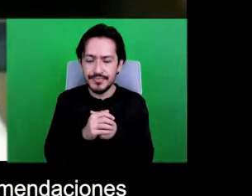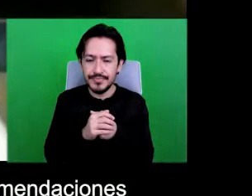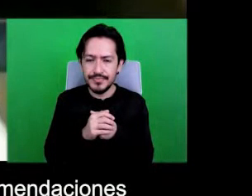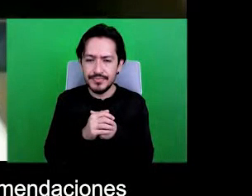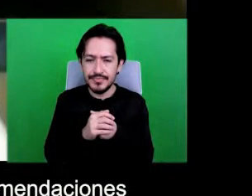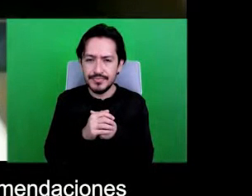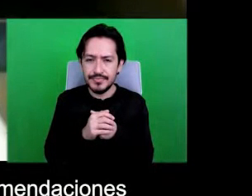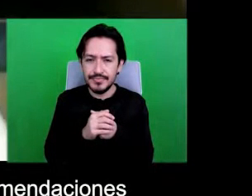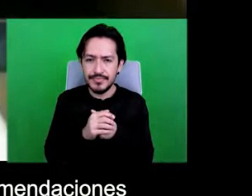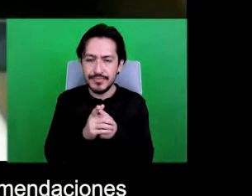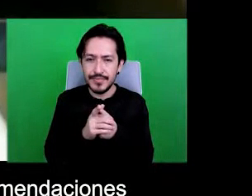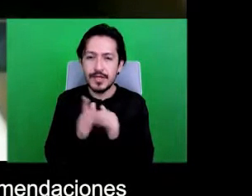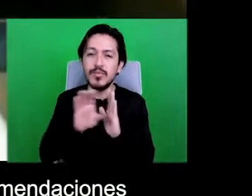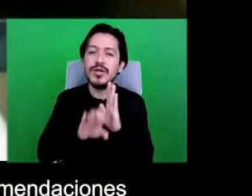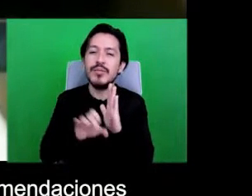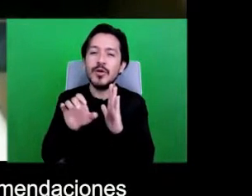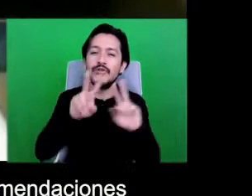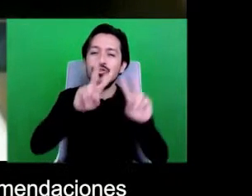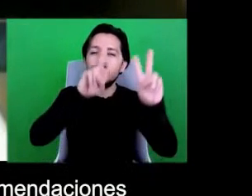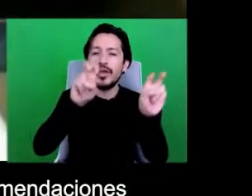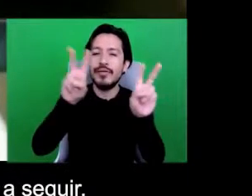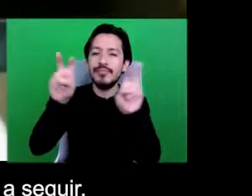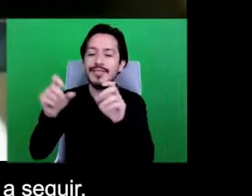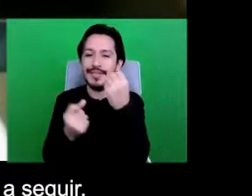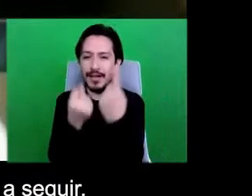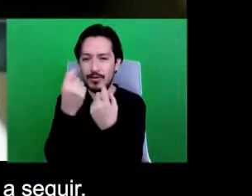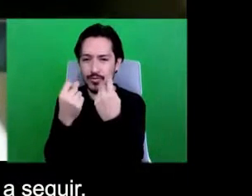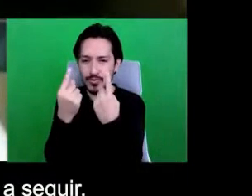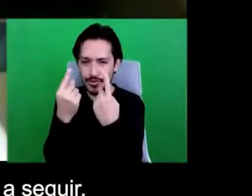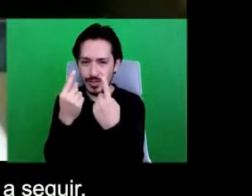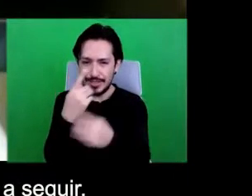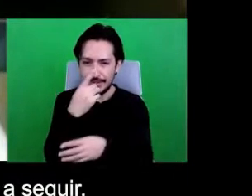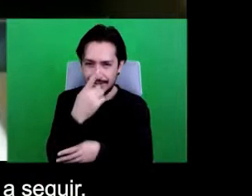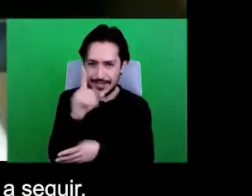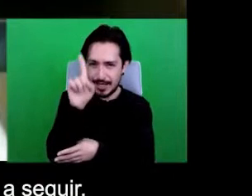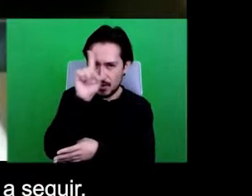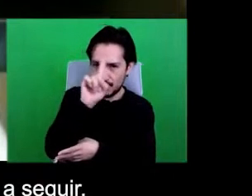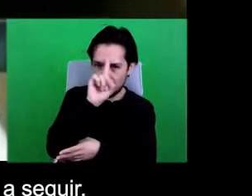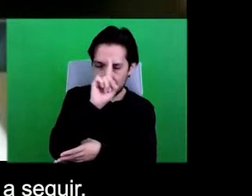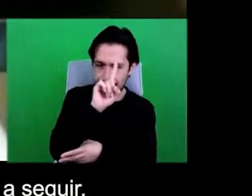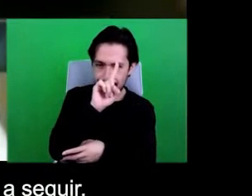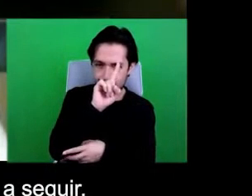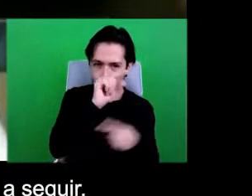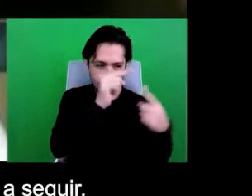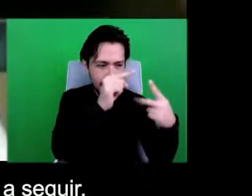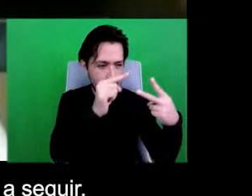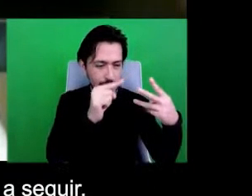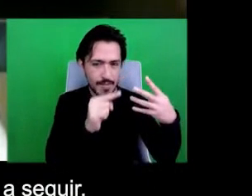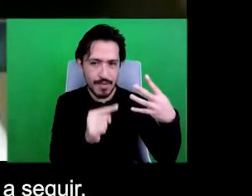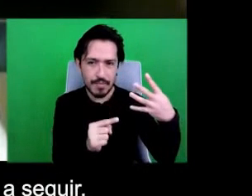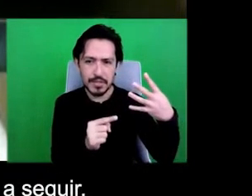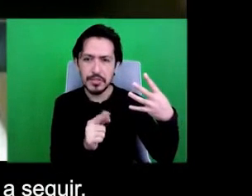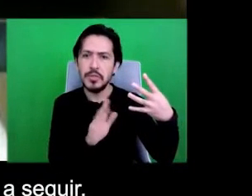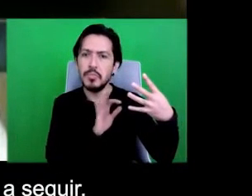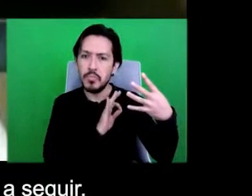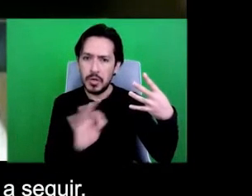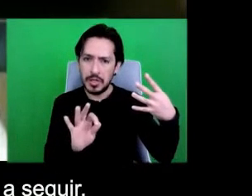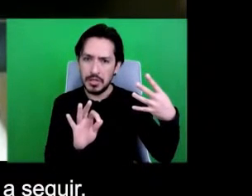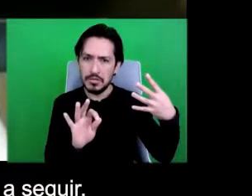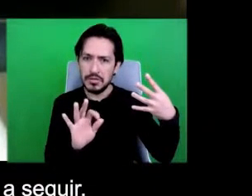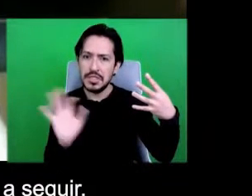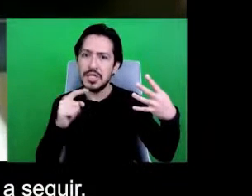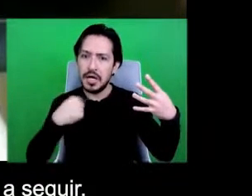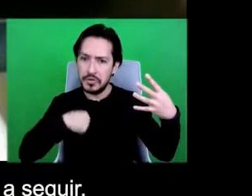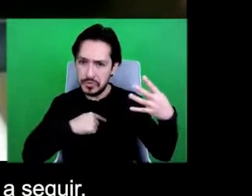recomendaciones que se están dando. Hay muchos temas que se pueden ir trabajando o ir tomando como tarea a